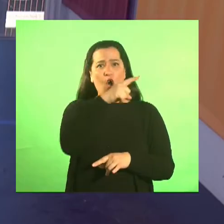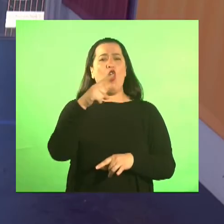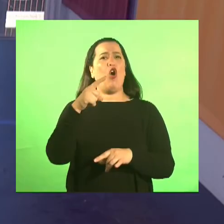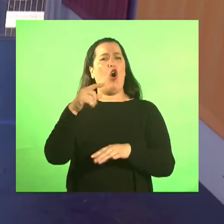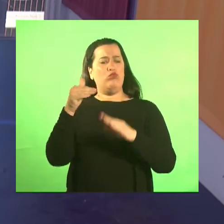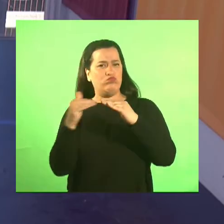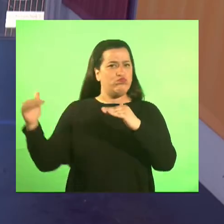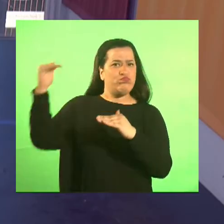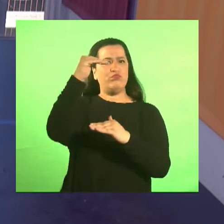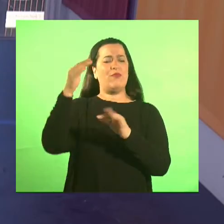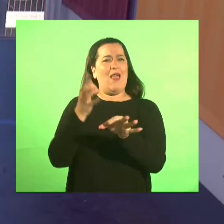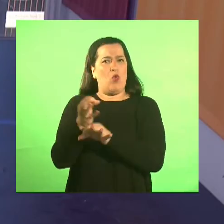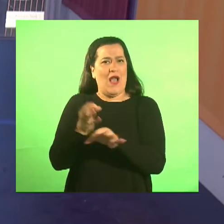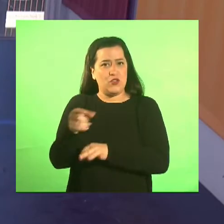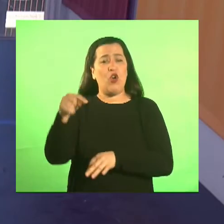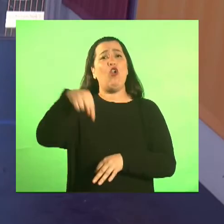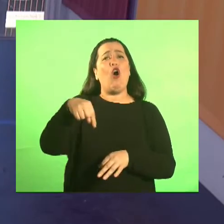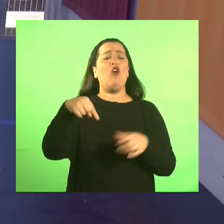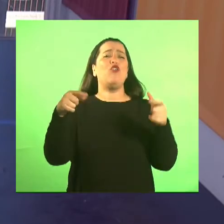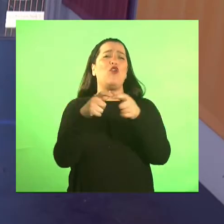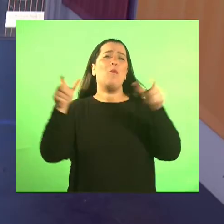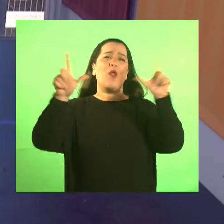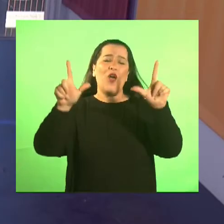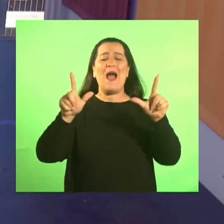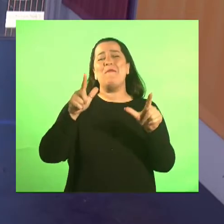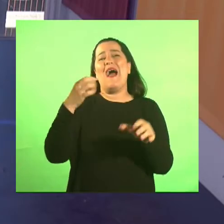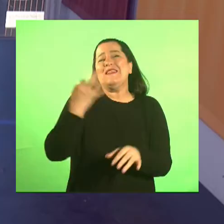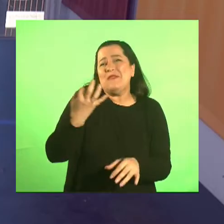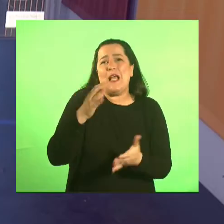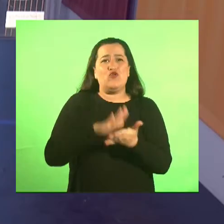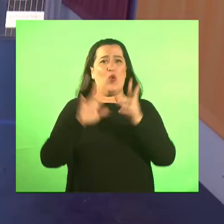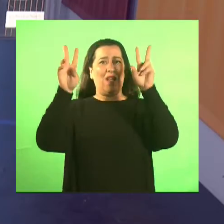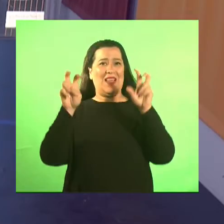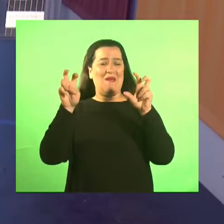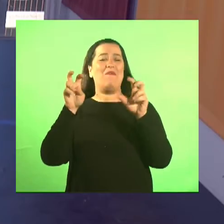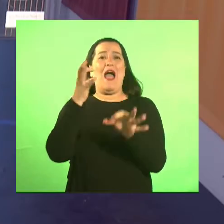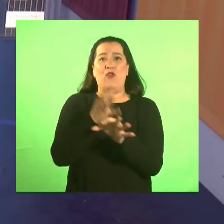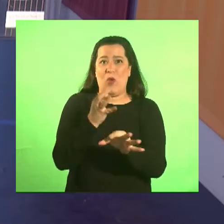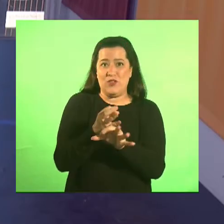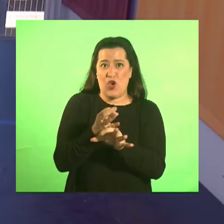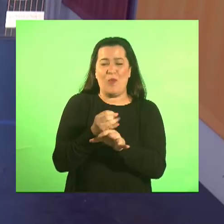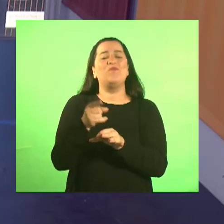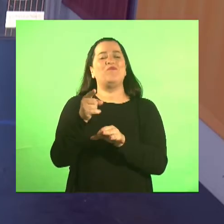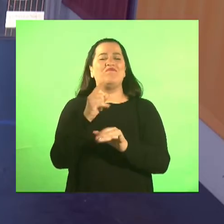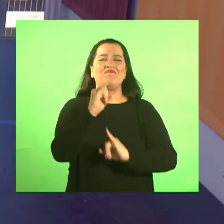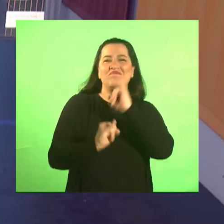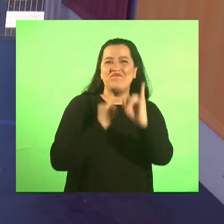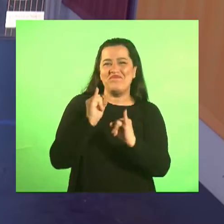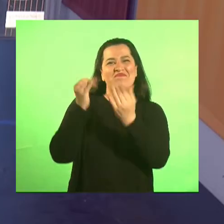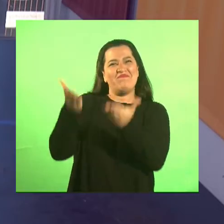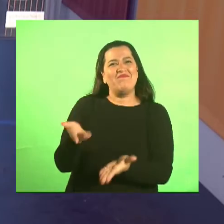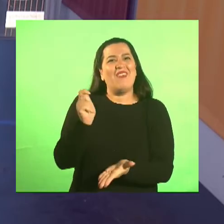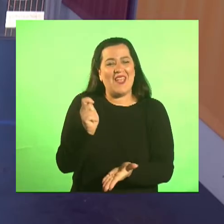educación. Hoy estamos en un programa especial por educación. Bueno, y entre estas presentaciones también nos